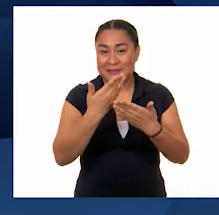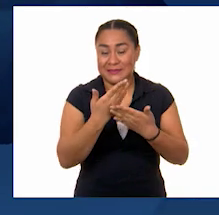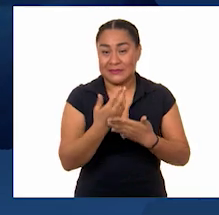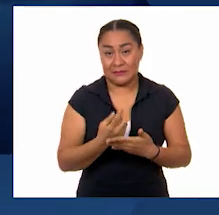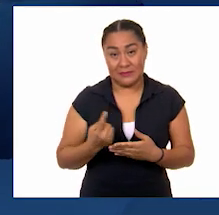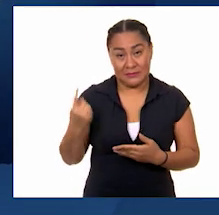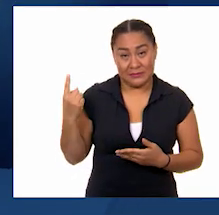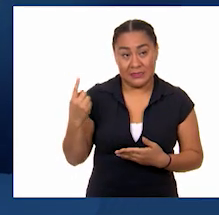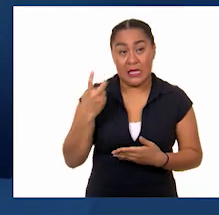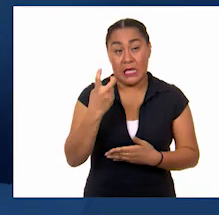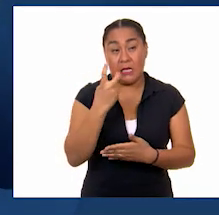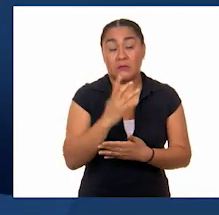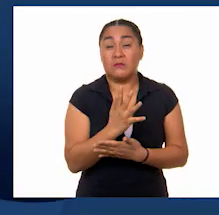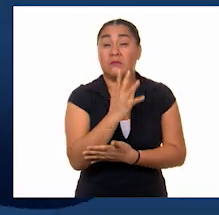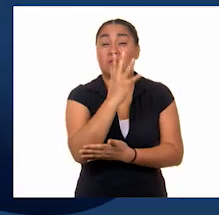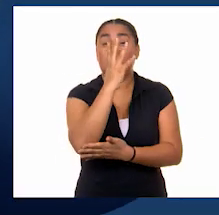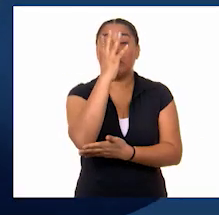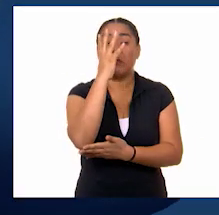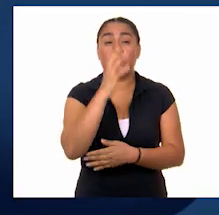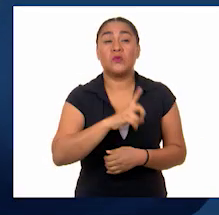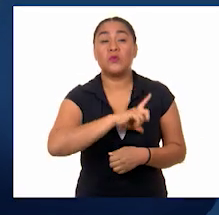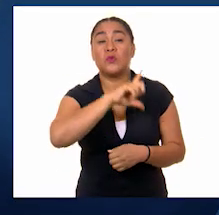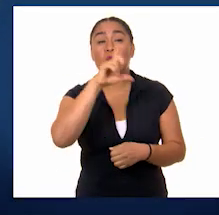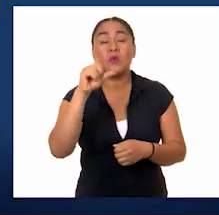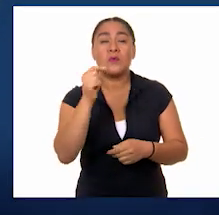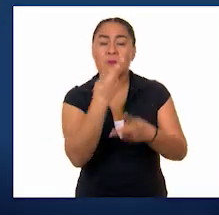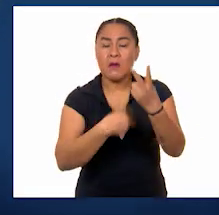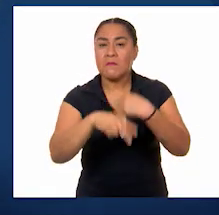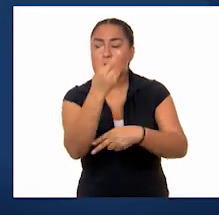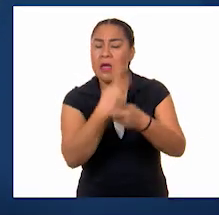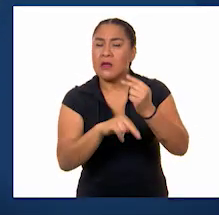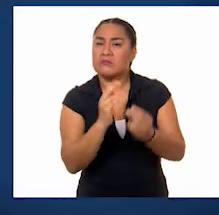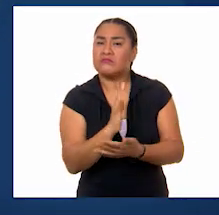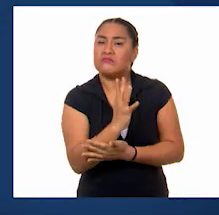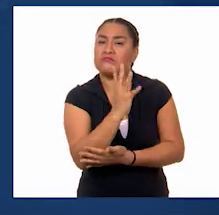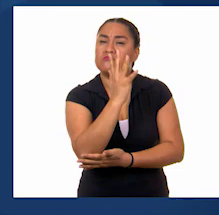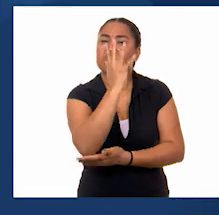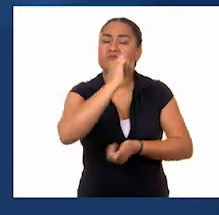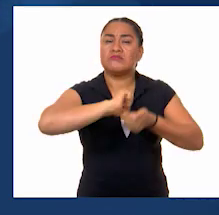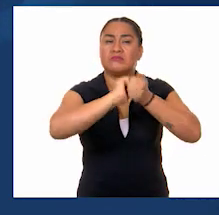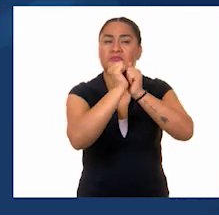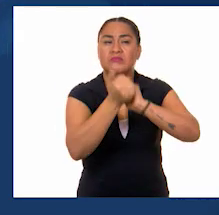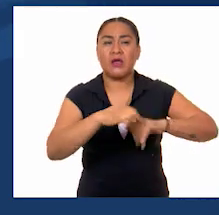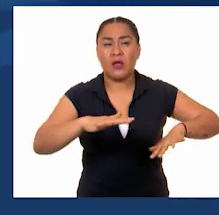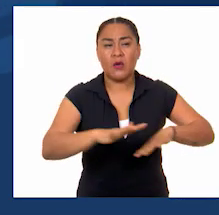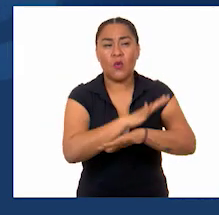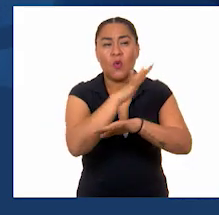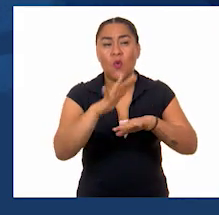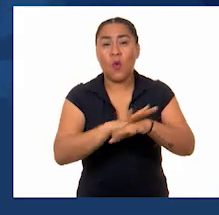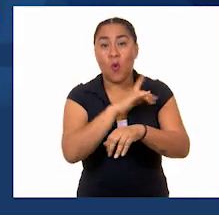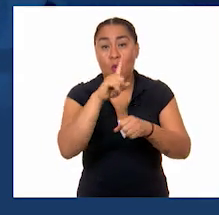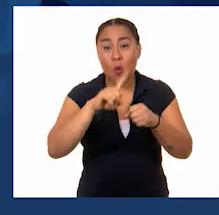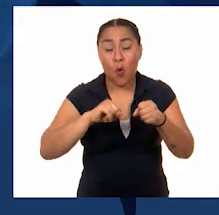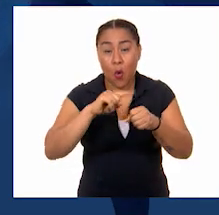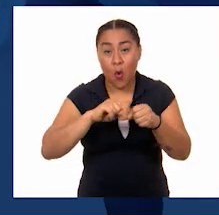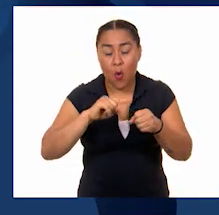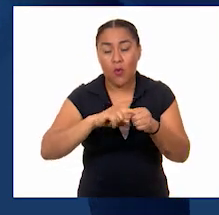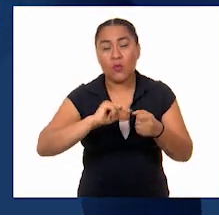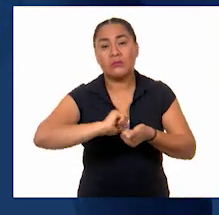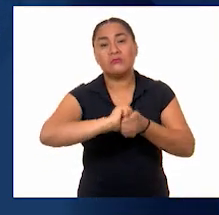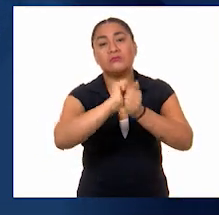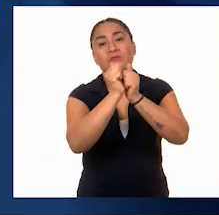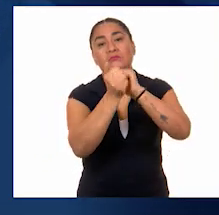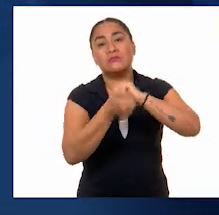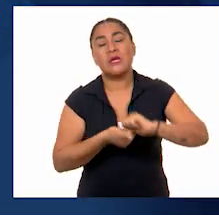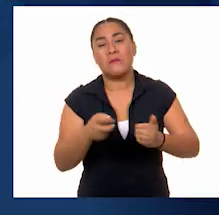Esto es la punta del caudillo cuando se va creciendo poco a poco, luego se va cambiando de color, luego hasta ponerse